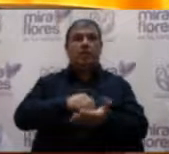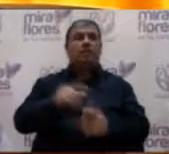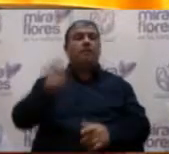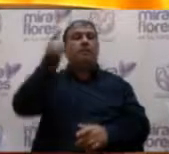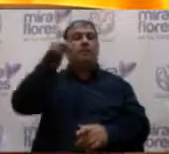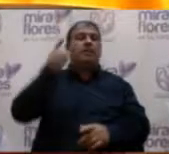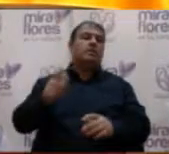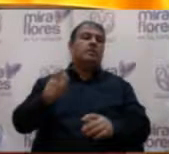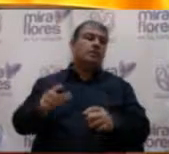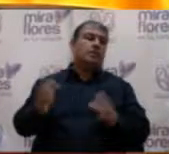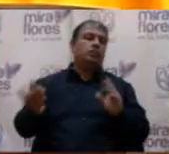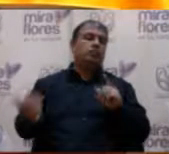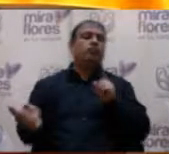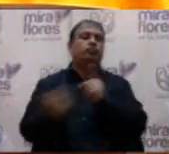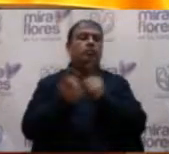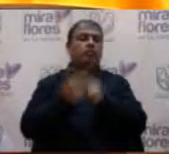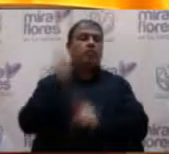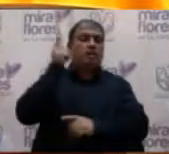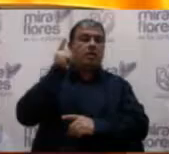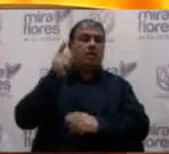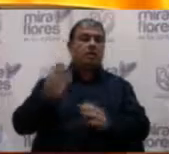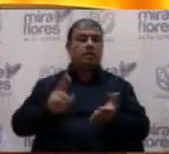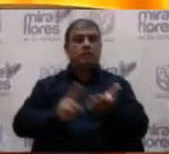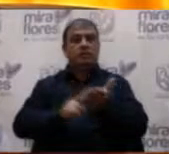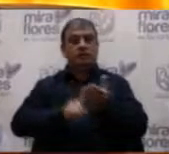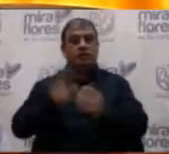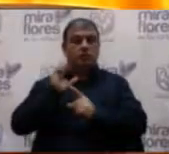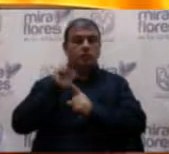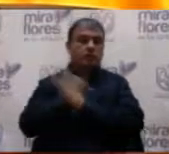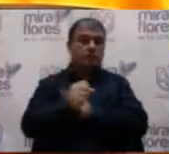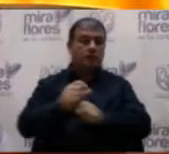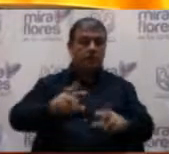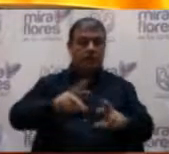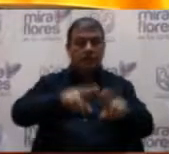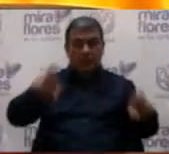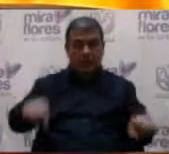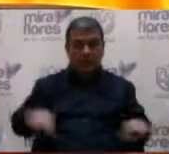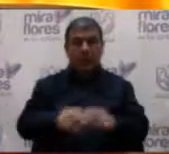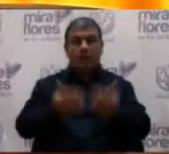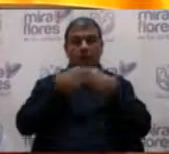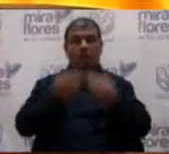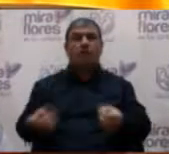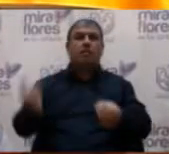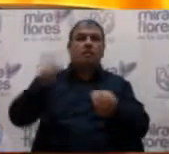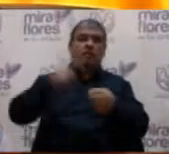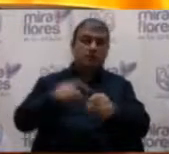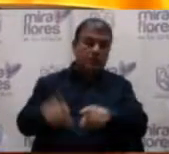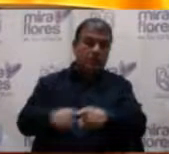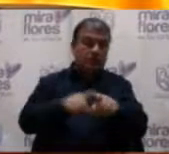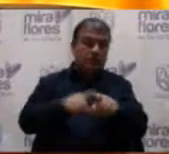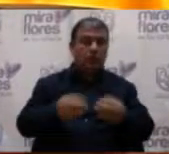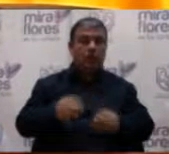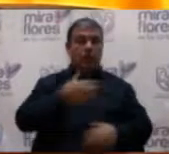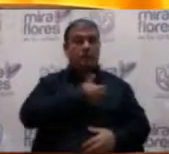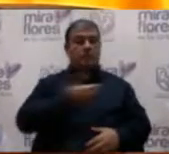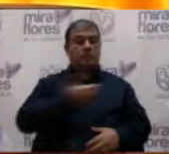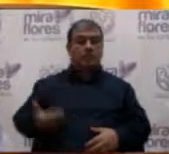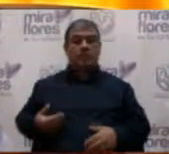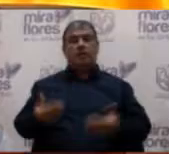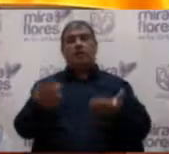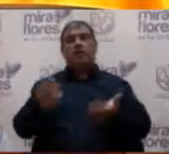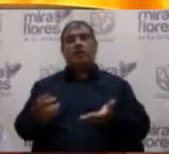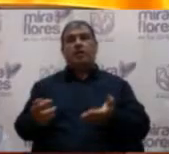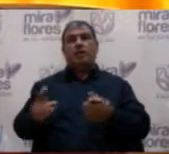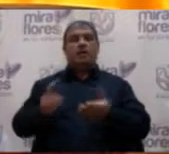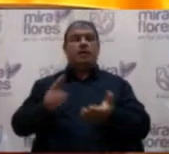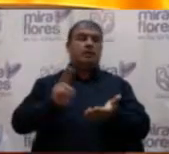líderes de la seguridad social de la región. Agradecemos más su participación durante la reunión con los presidentes de la Seguridad